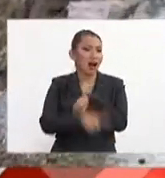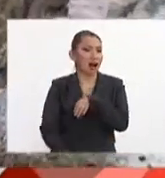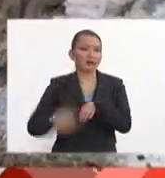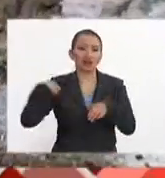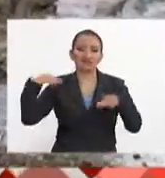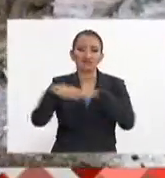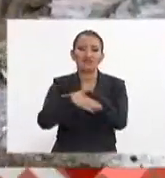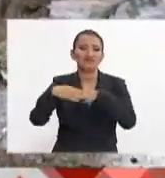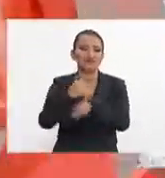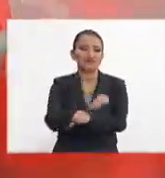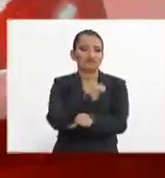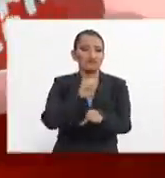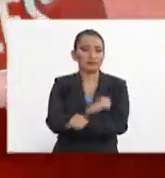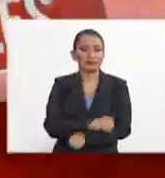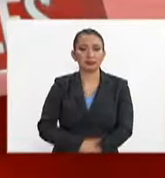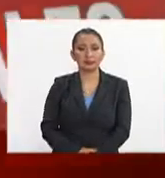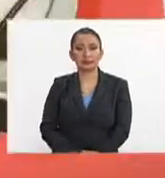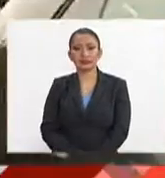al tránsito vehicular.